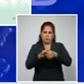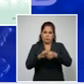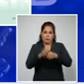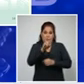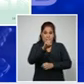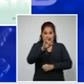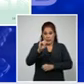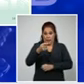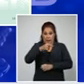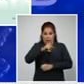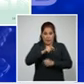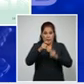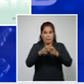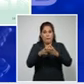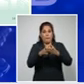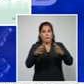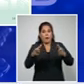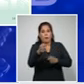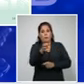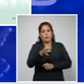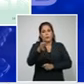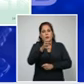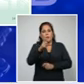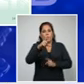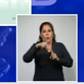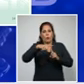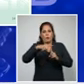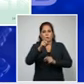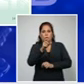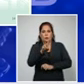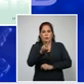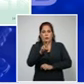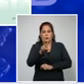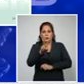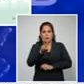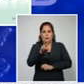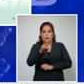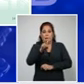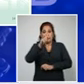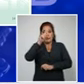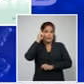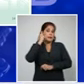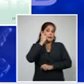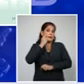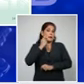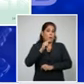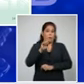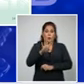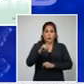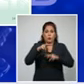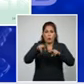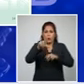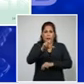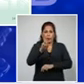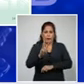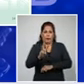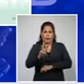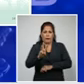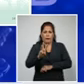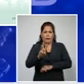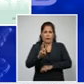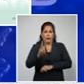ayer, el mayor número del municipio Cueto, 12, de Sagua de Tánamo 4, de Holguín 3, de